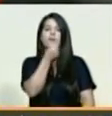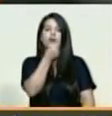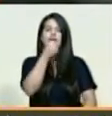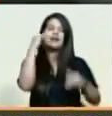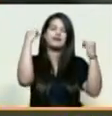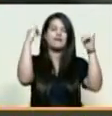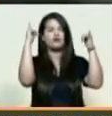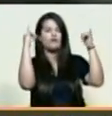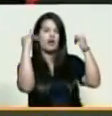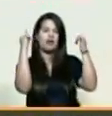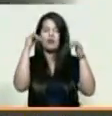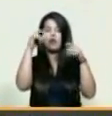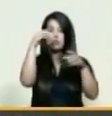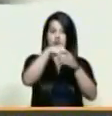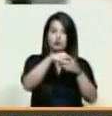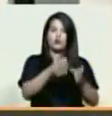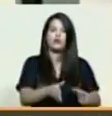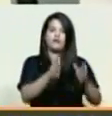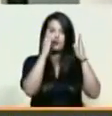Nacional del Periodista.